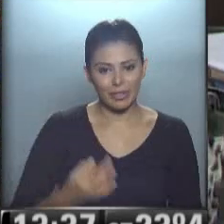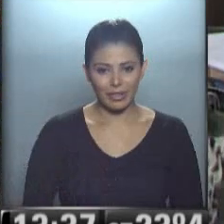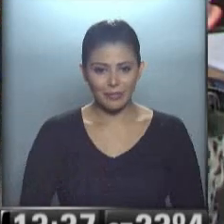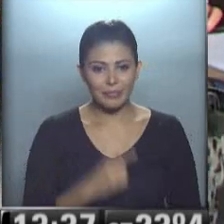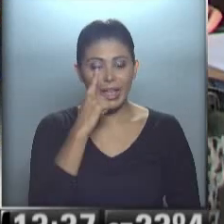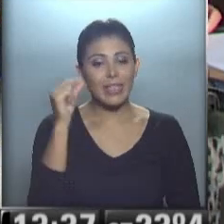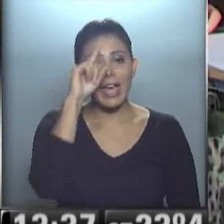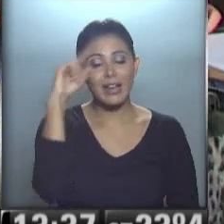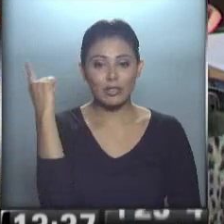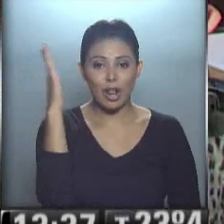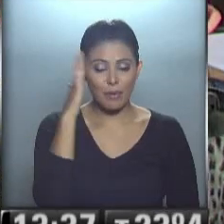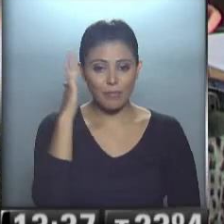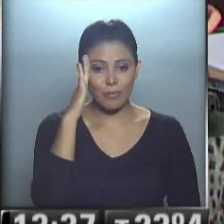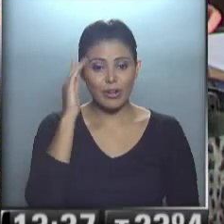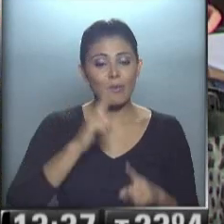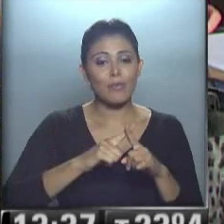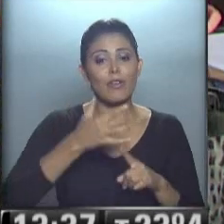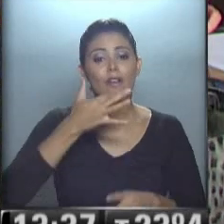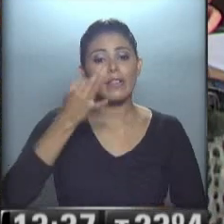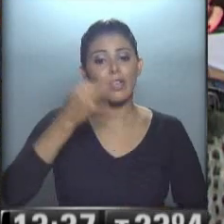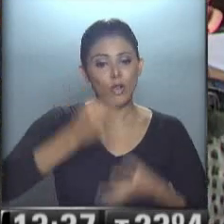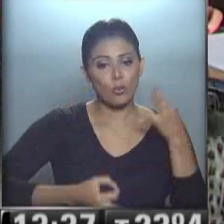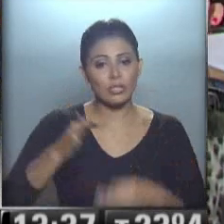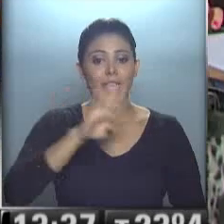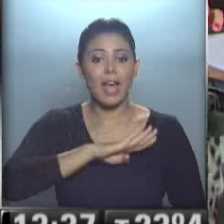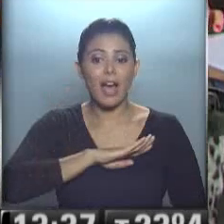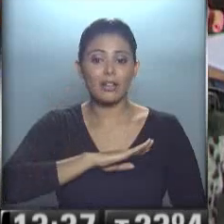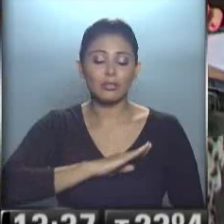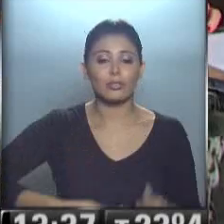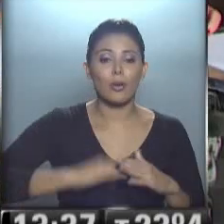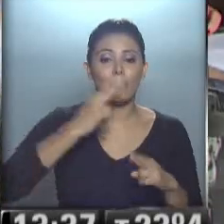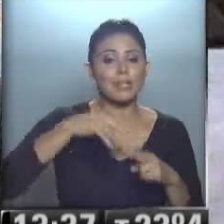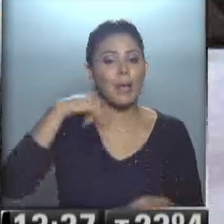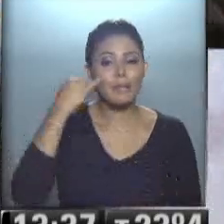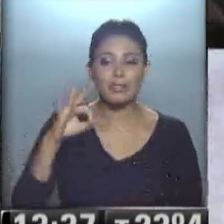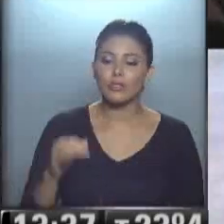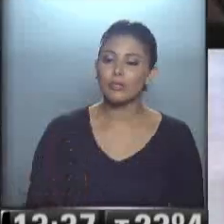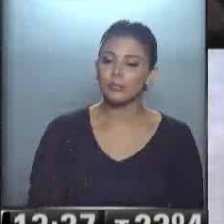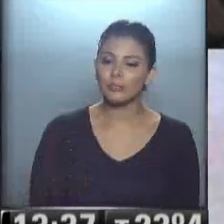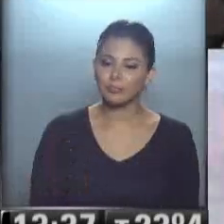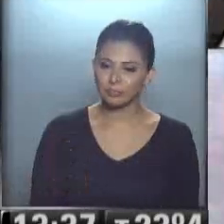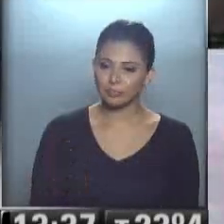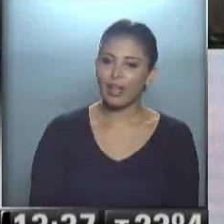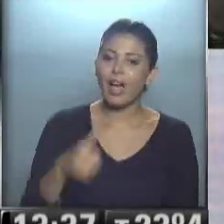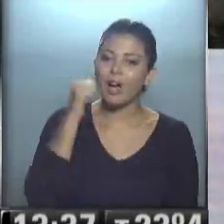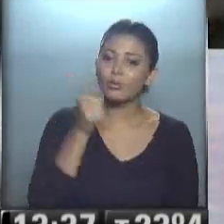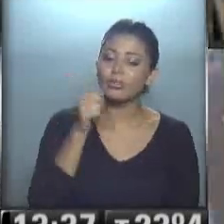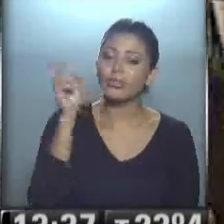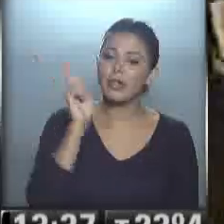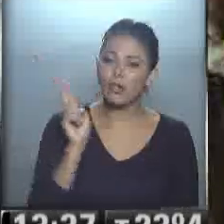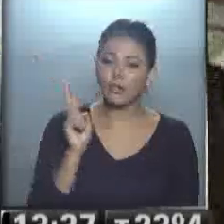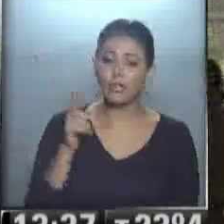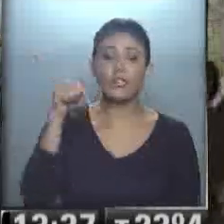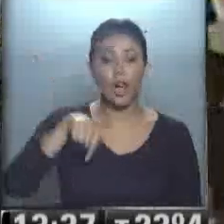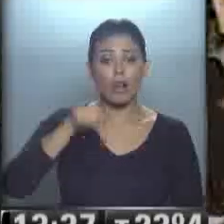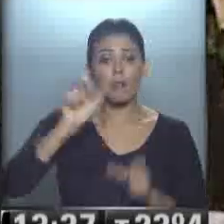Día Nacional de la Memoria por la Verdad y la Justicia, acto en Plaza de Mayo. Ale, adelante. Agustina, Roberto, y ya hay